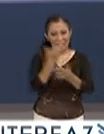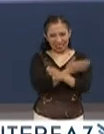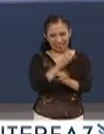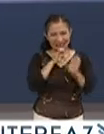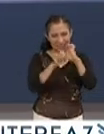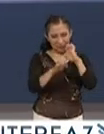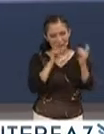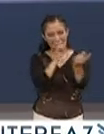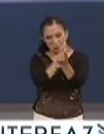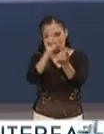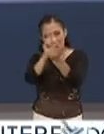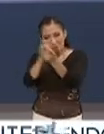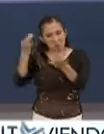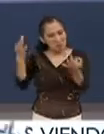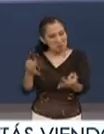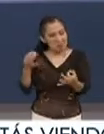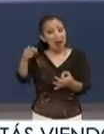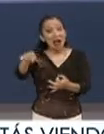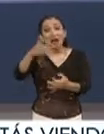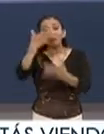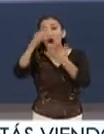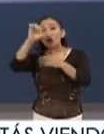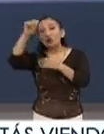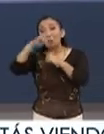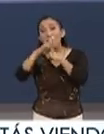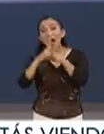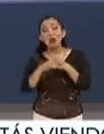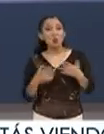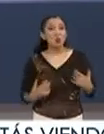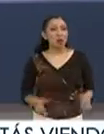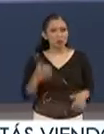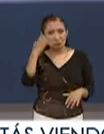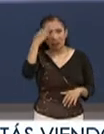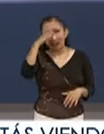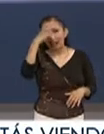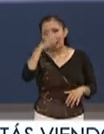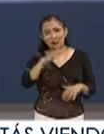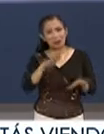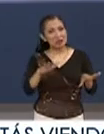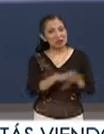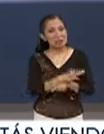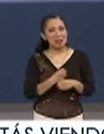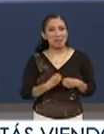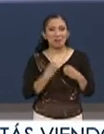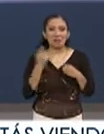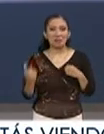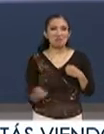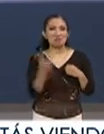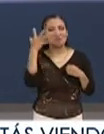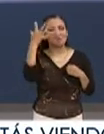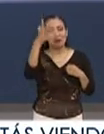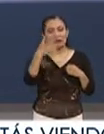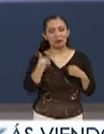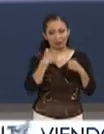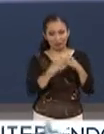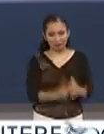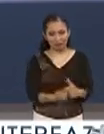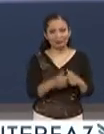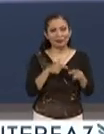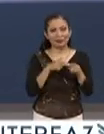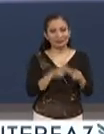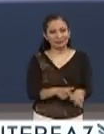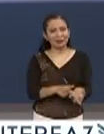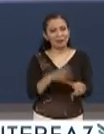entrevistado aquí en Interfaz, que estudiar en otro país es una experiencia que cambia la vida para siempre. No se vayan,